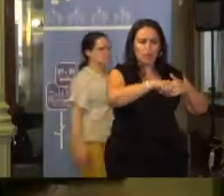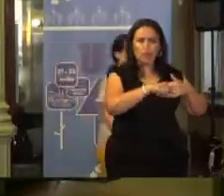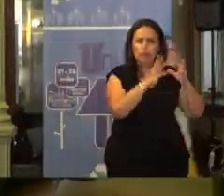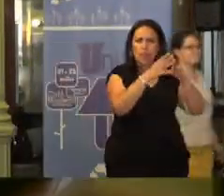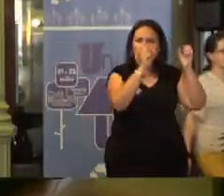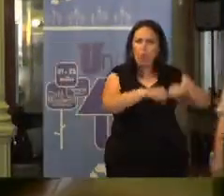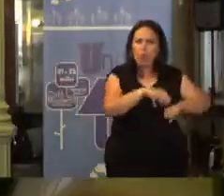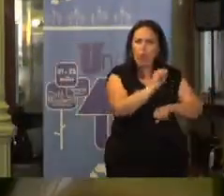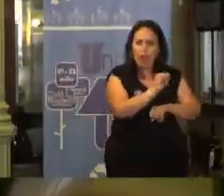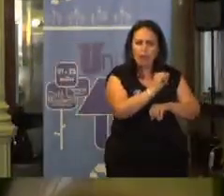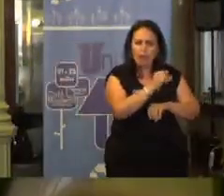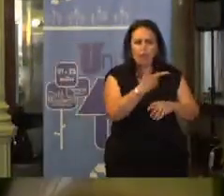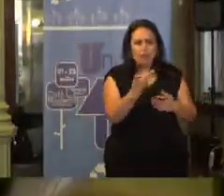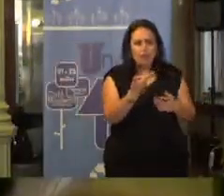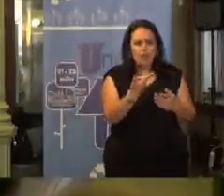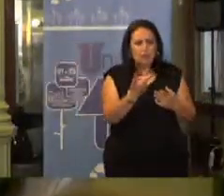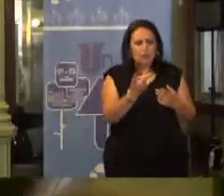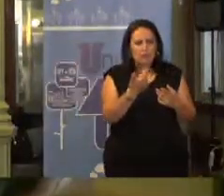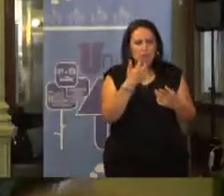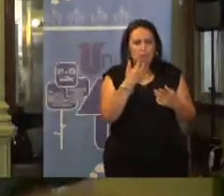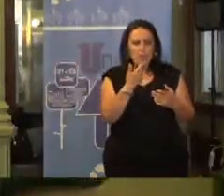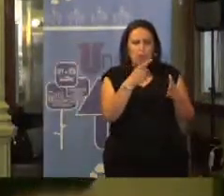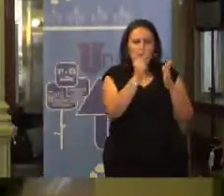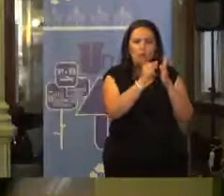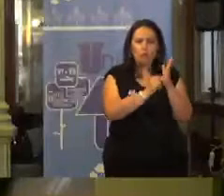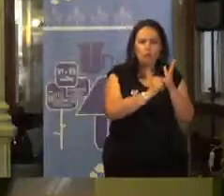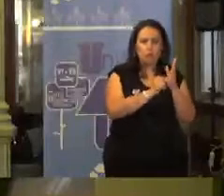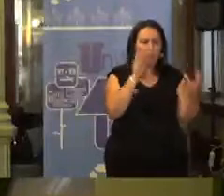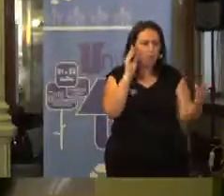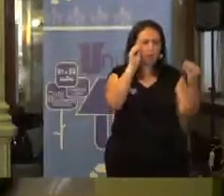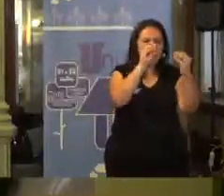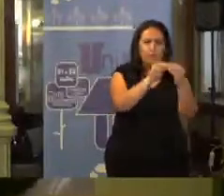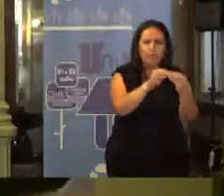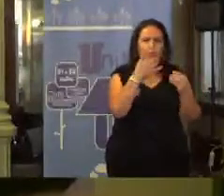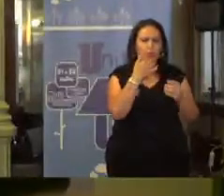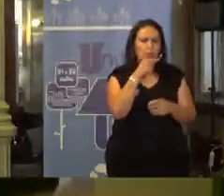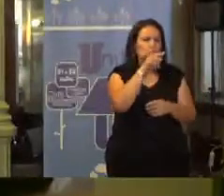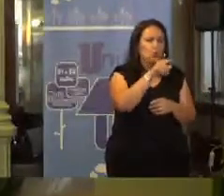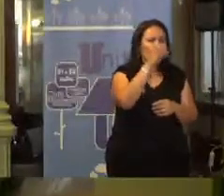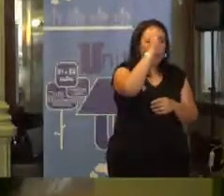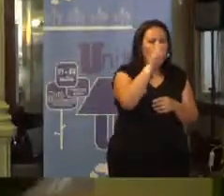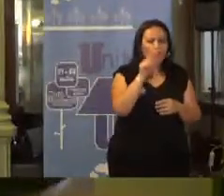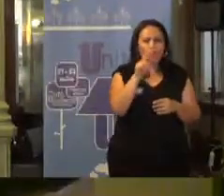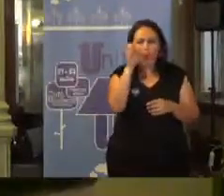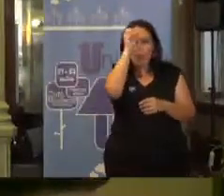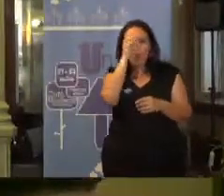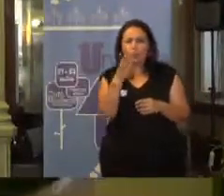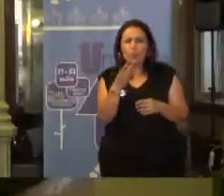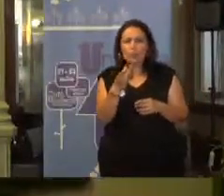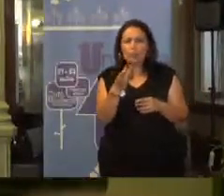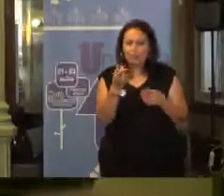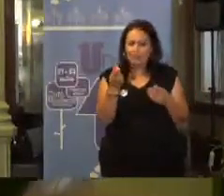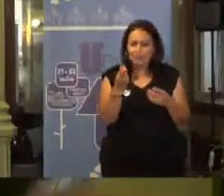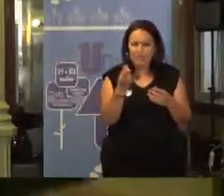estarmos en unha manifestación de tal, ti noutra manifestación de cual, sempre cando tivésemos un